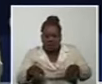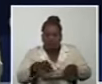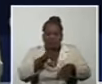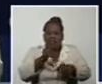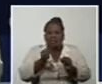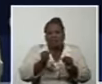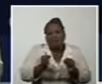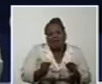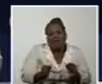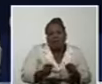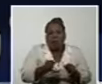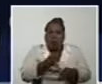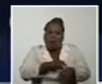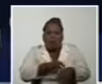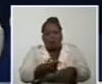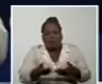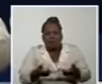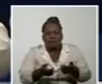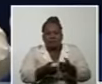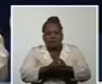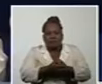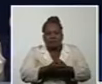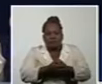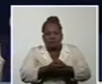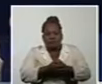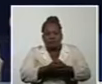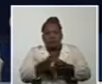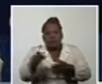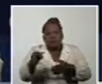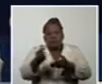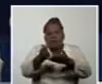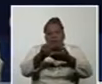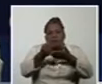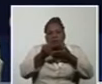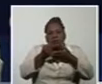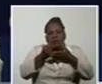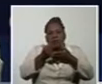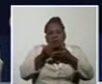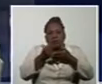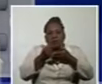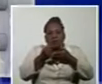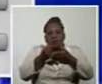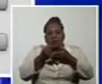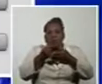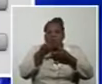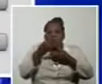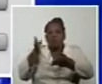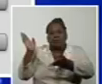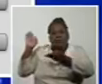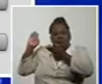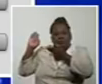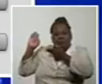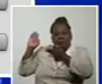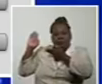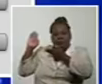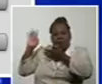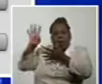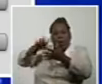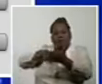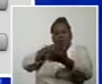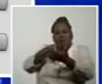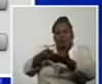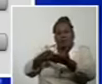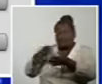permanece, y si me ayudan ponemos ahí ya ahora el cuadro, y realmente se